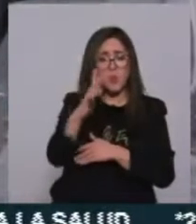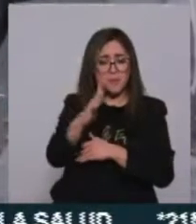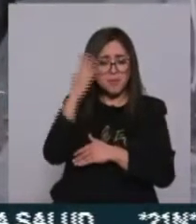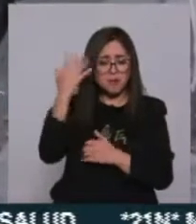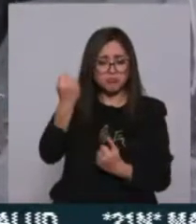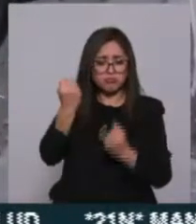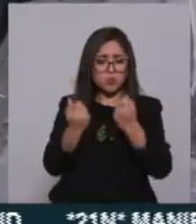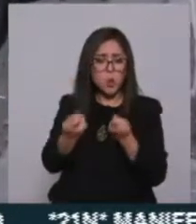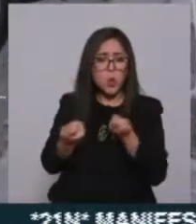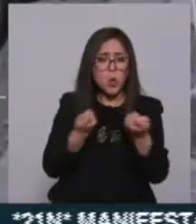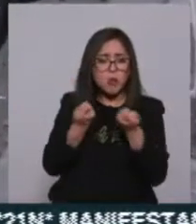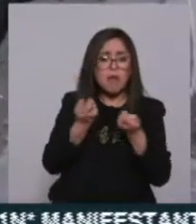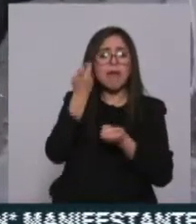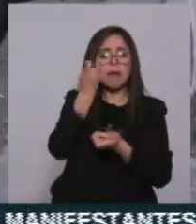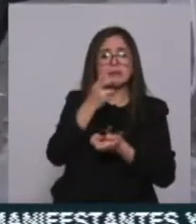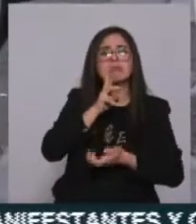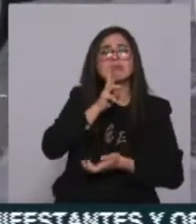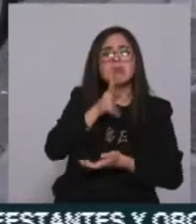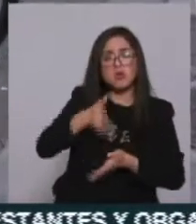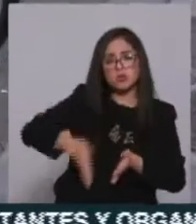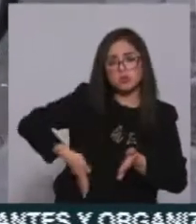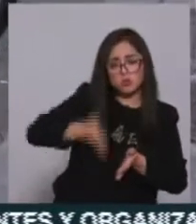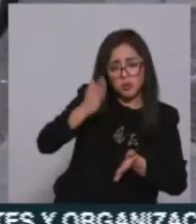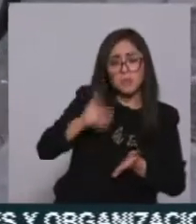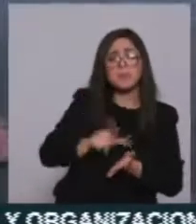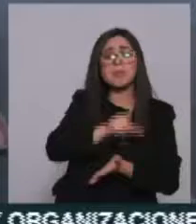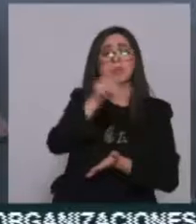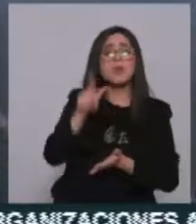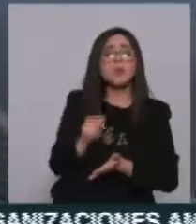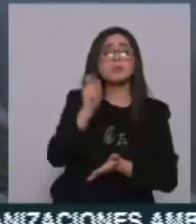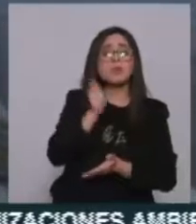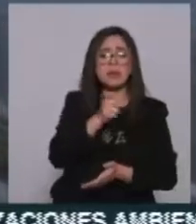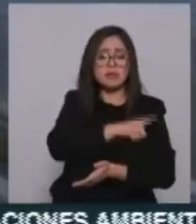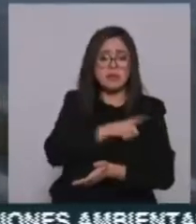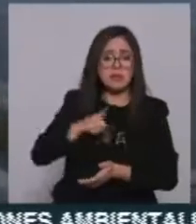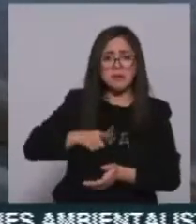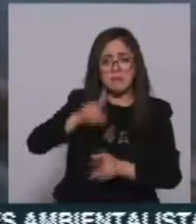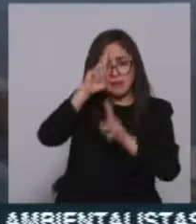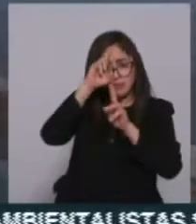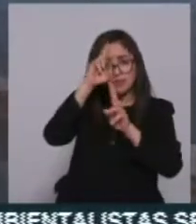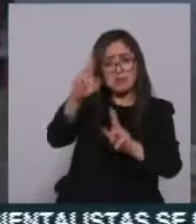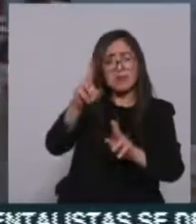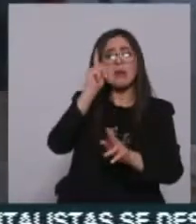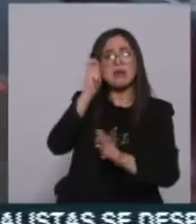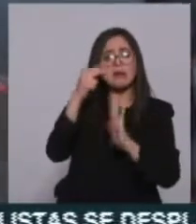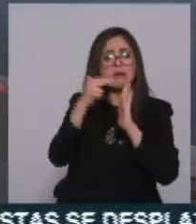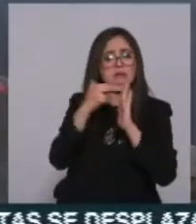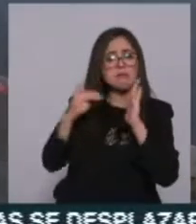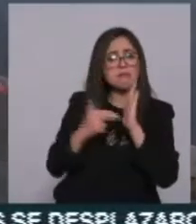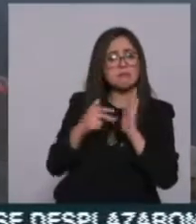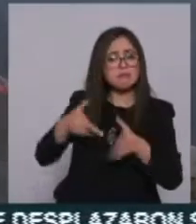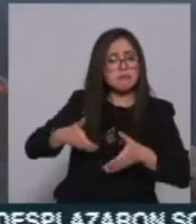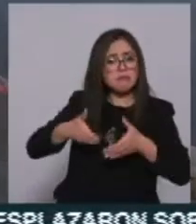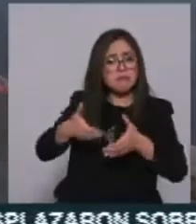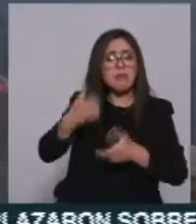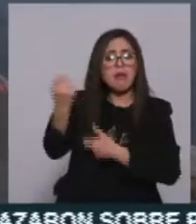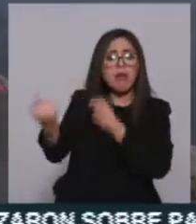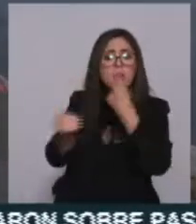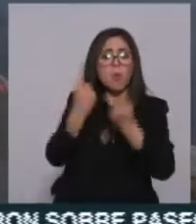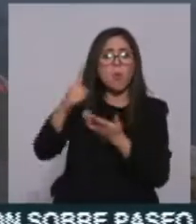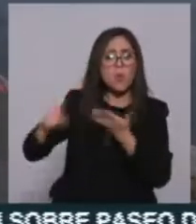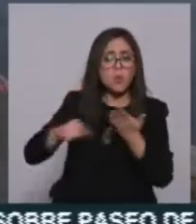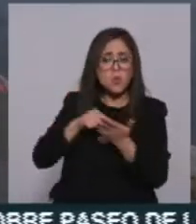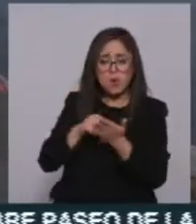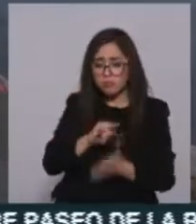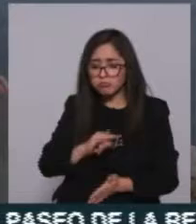el espacio. A su vez también la aplicación del reglamento de tránsito. Vemos a veces que estos espacios están obstaculizados, entonces es